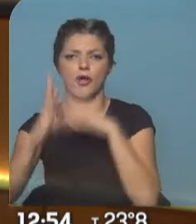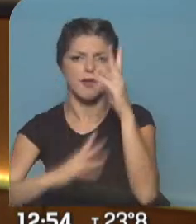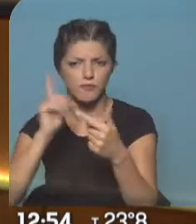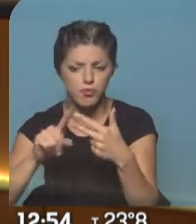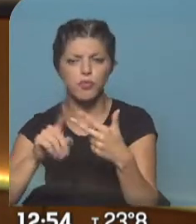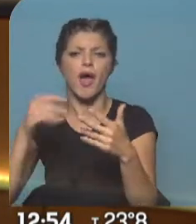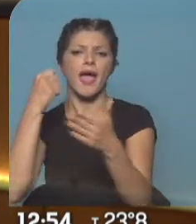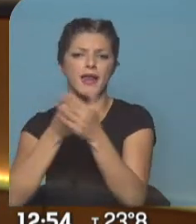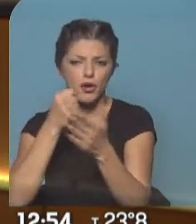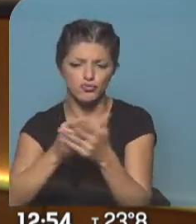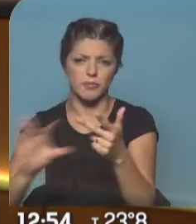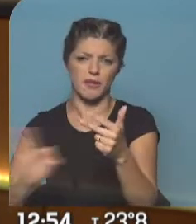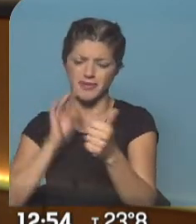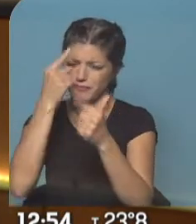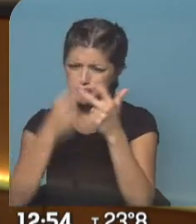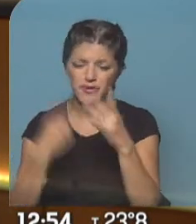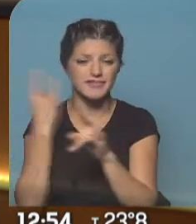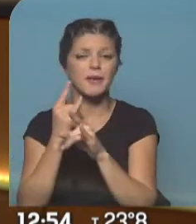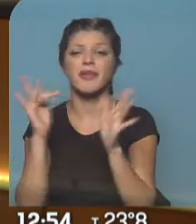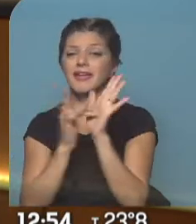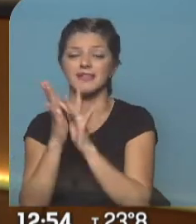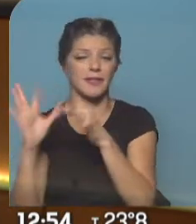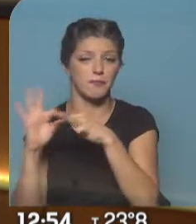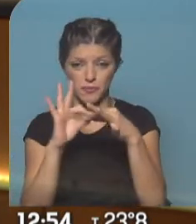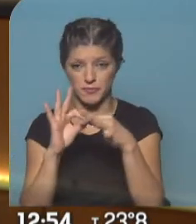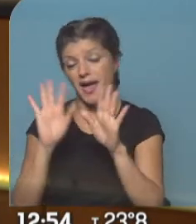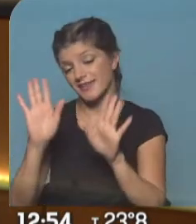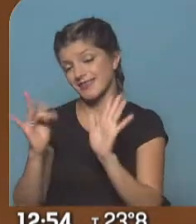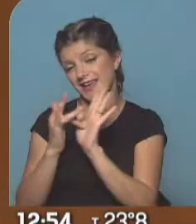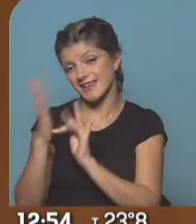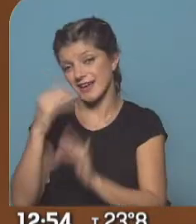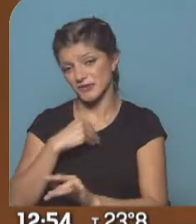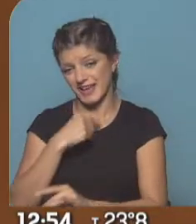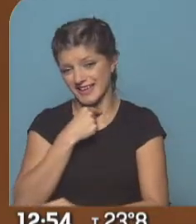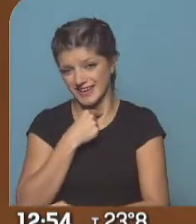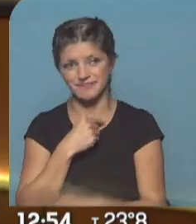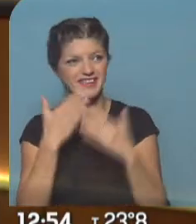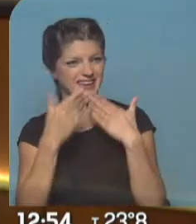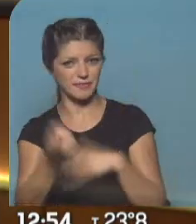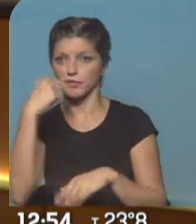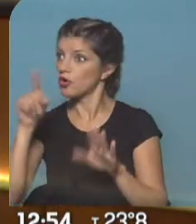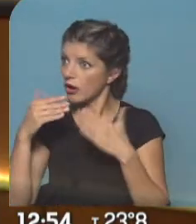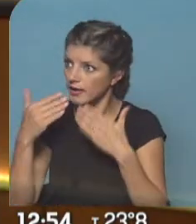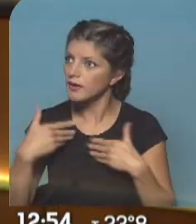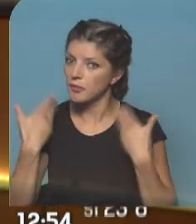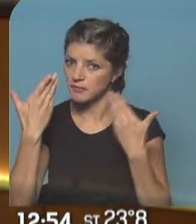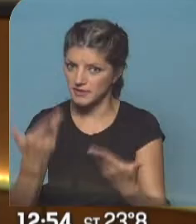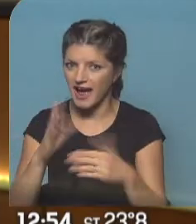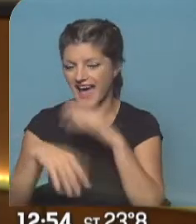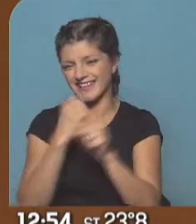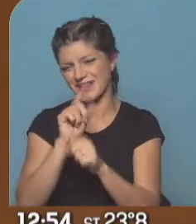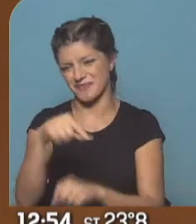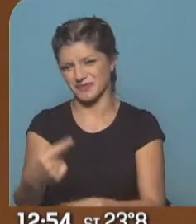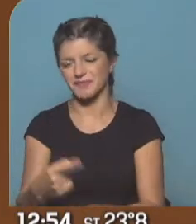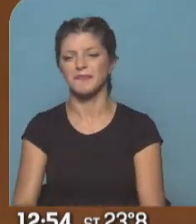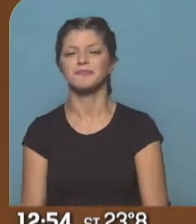Bueno, es ahí lo que las iglesias, en este caso la católica, trata de hacer. Gracias por acompañarnos. No, gracias por la invitación y será hasta la próxima.